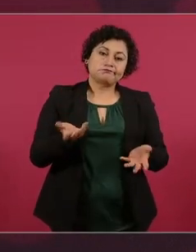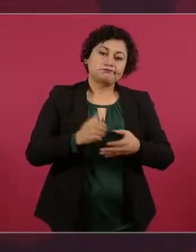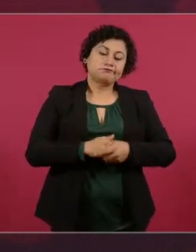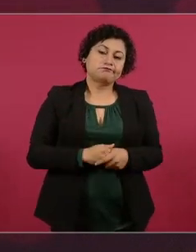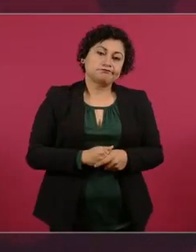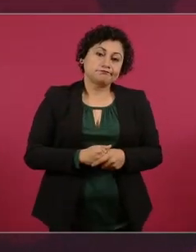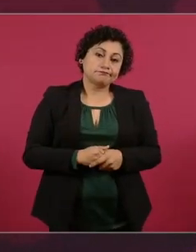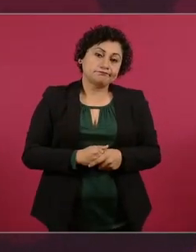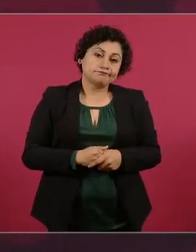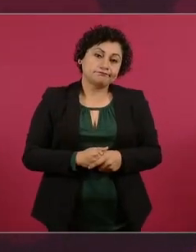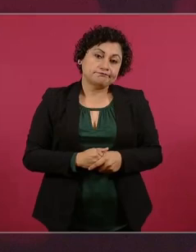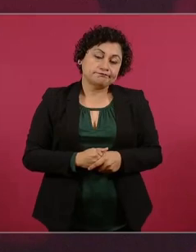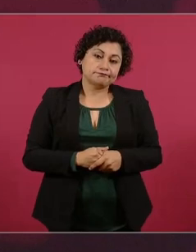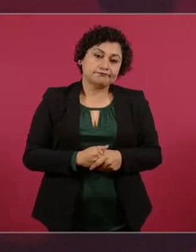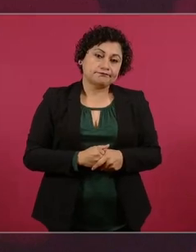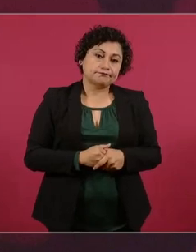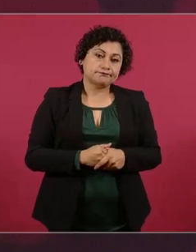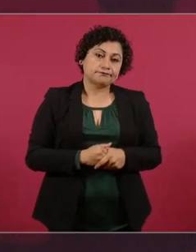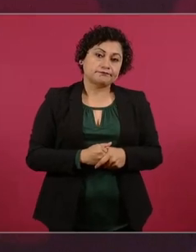también,